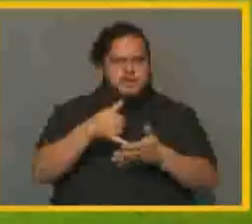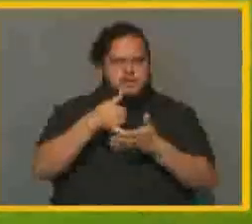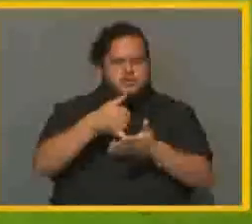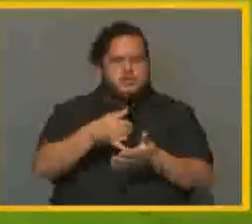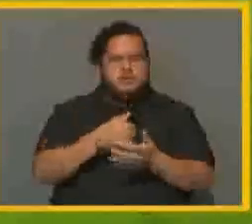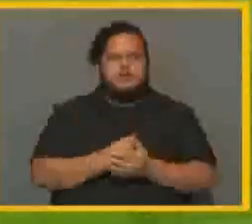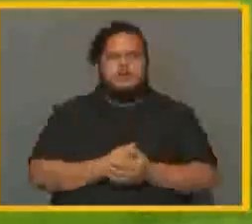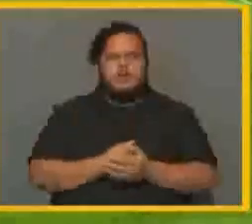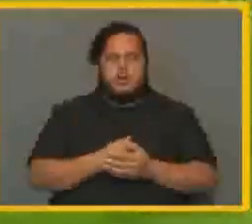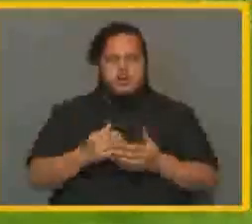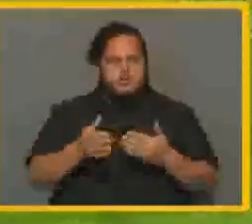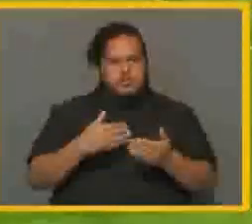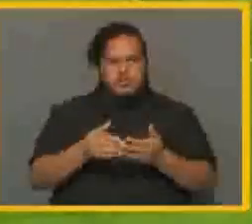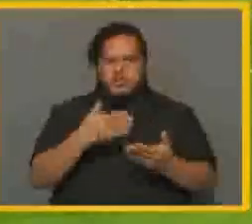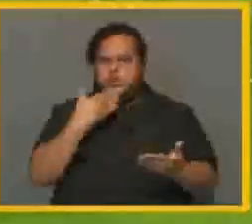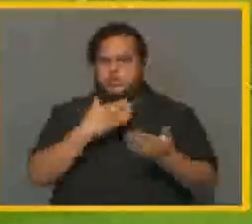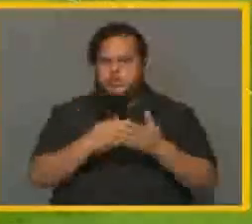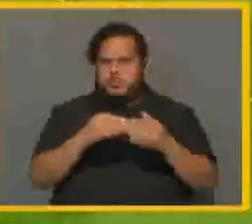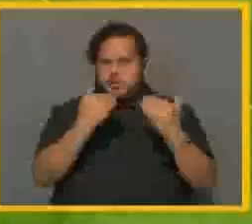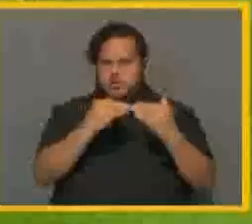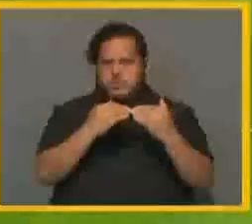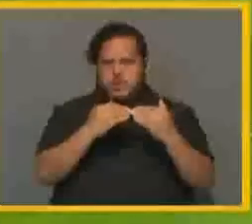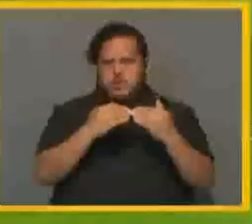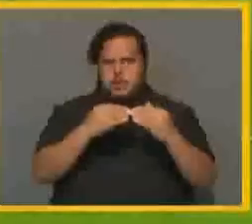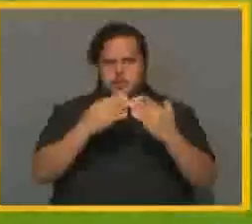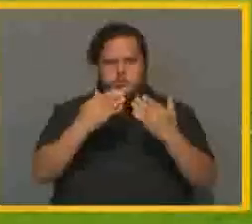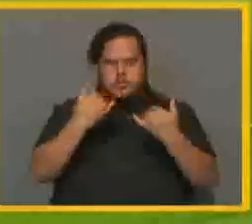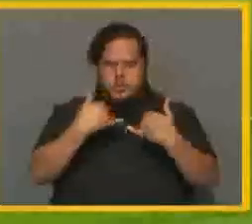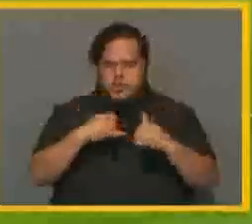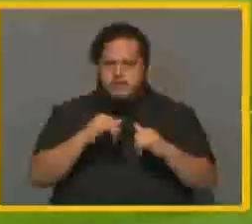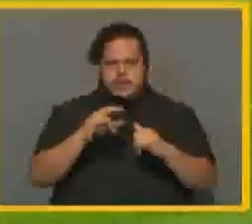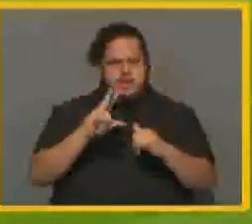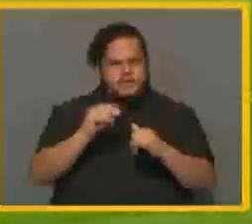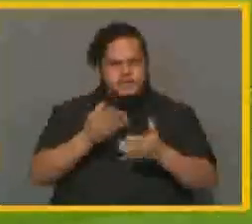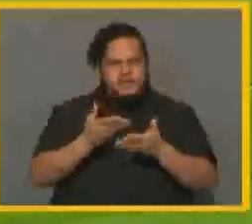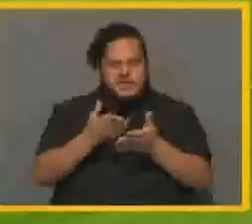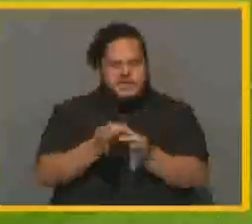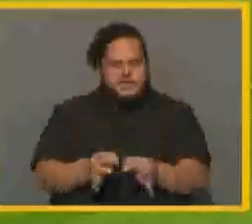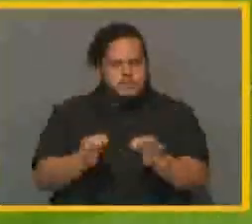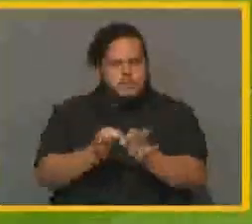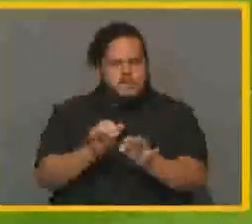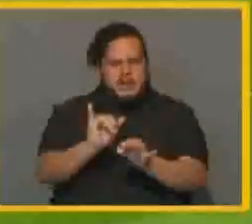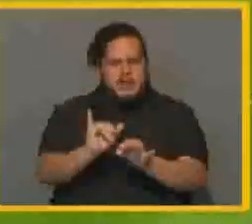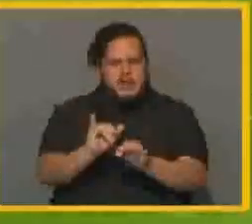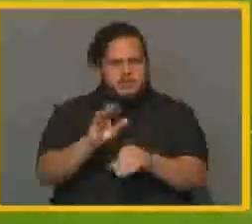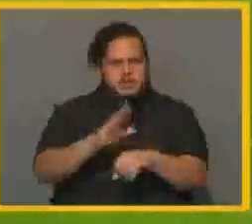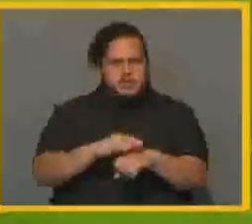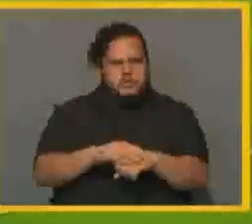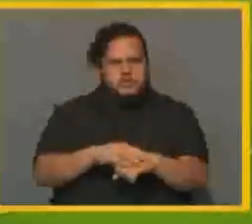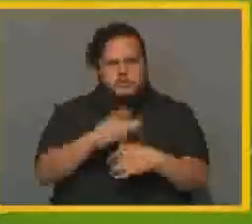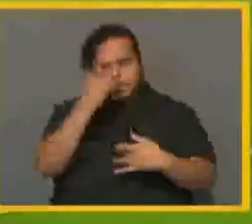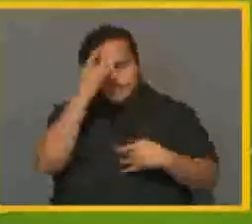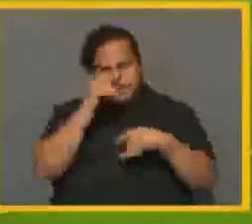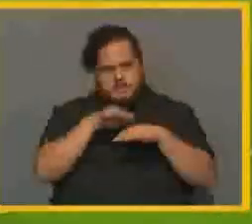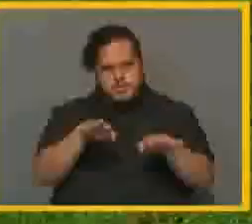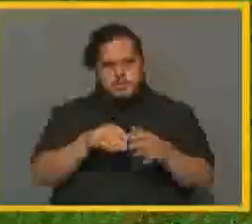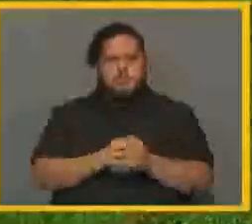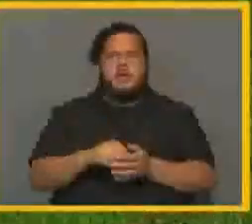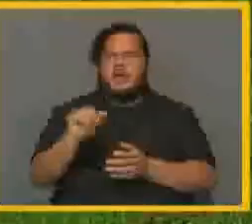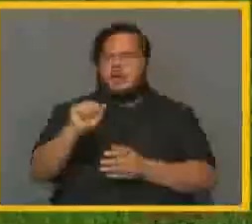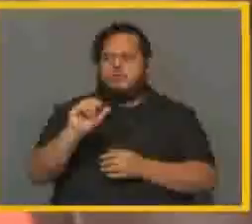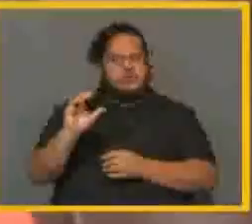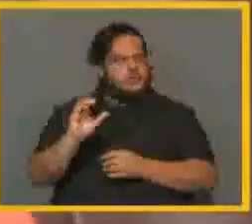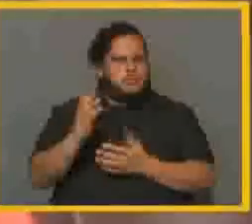nivel, todavía los reflectores no lo iluminan. Y esto es principalmente producto de la pandemia. A Aaron Cruz lo ha afectado la